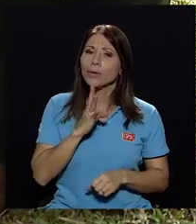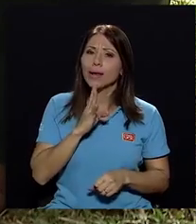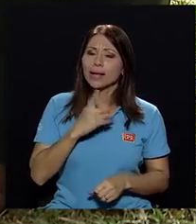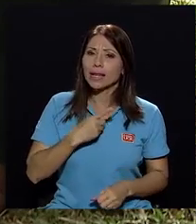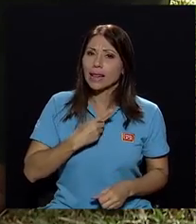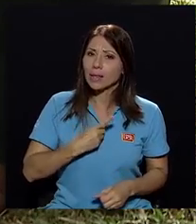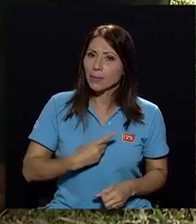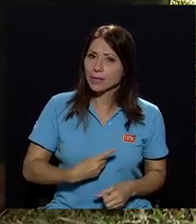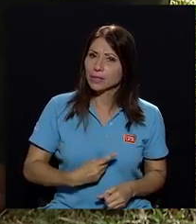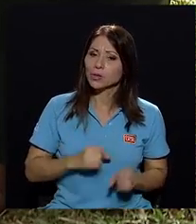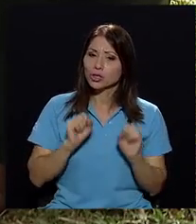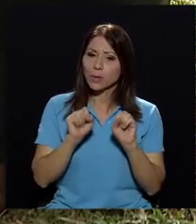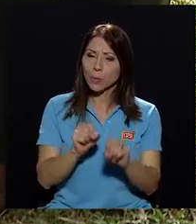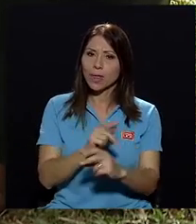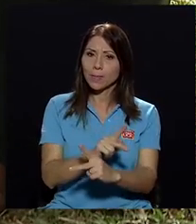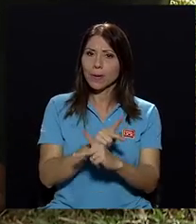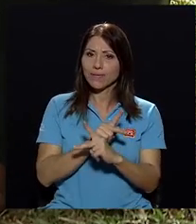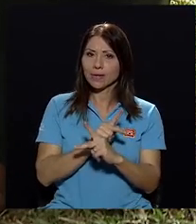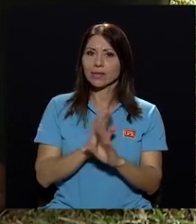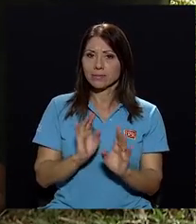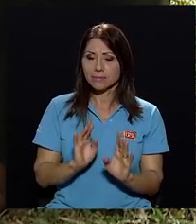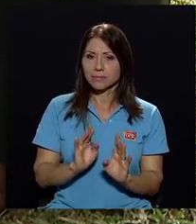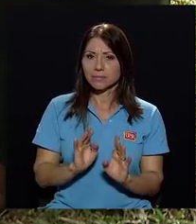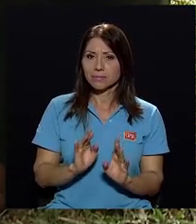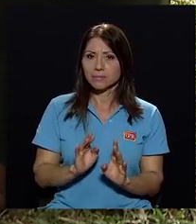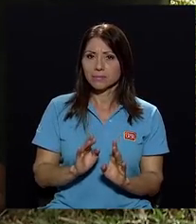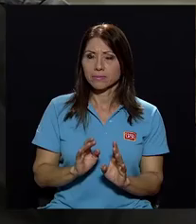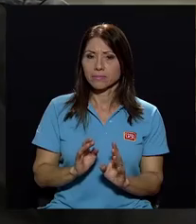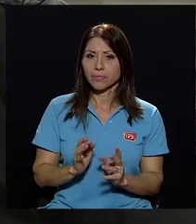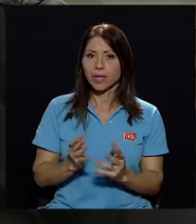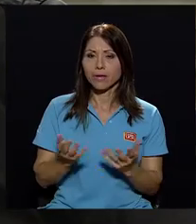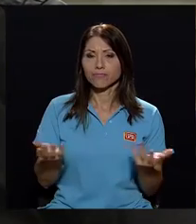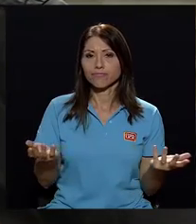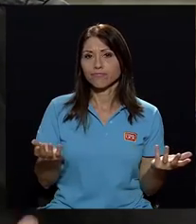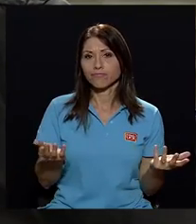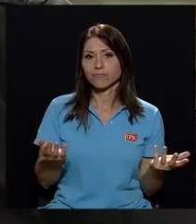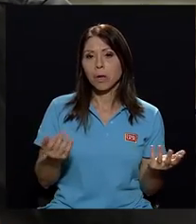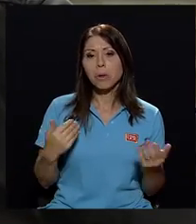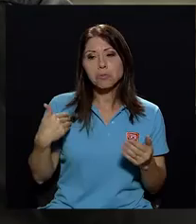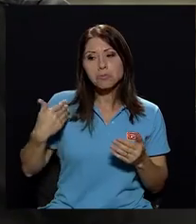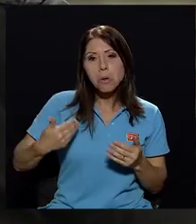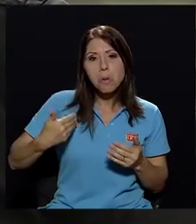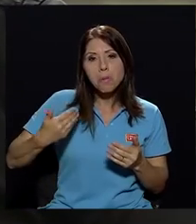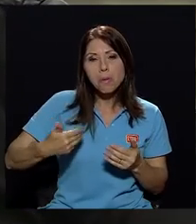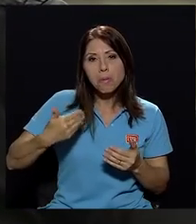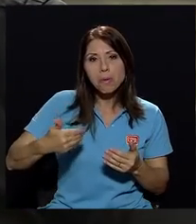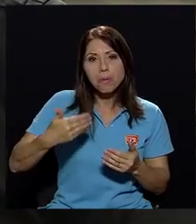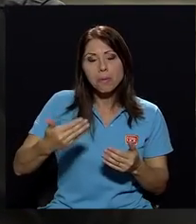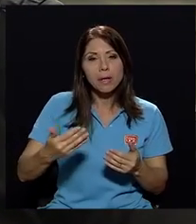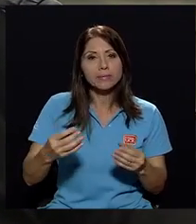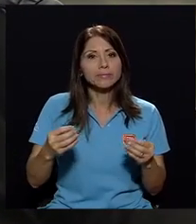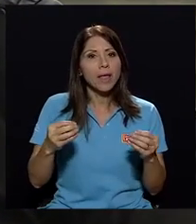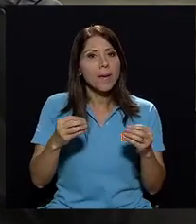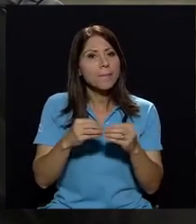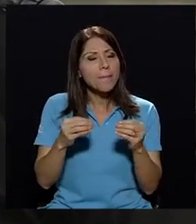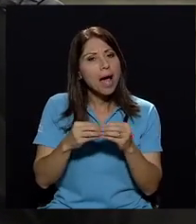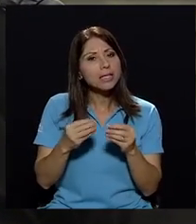hablar de que la depresión se podría prevenir. Pues cada vez más se ha vuelto